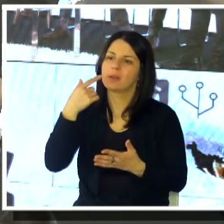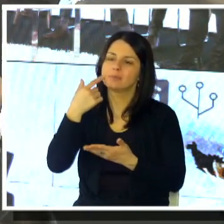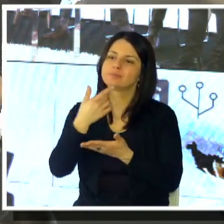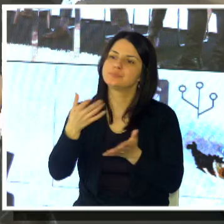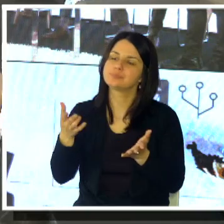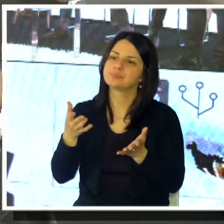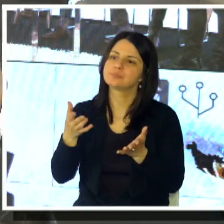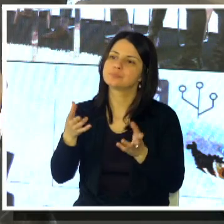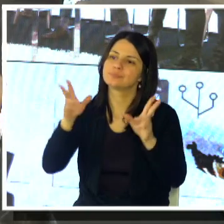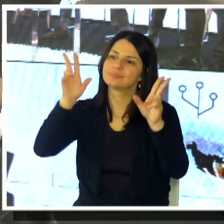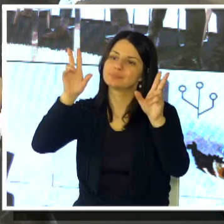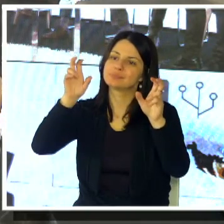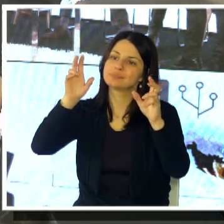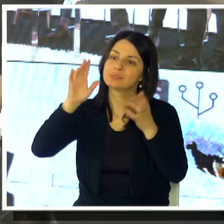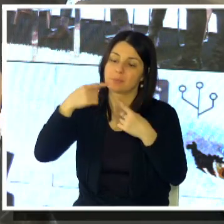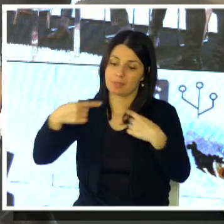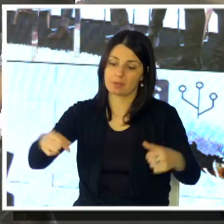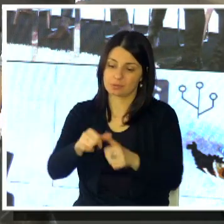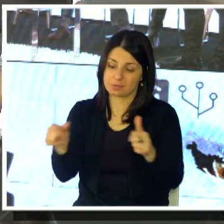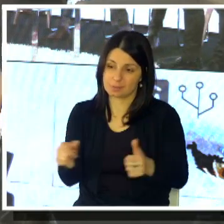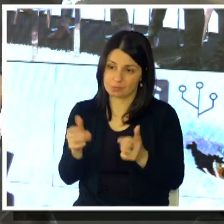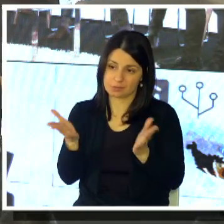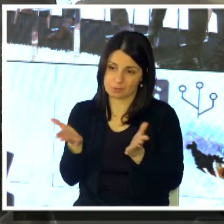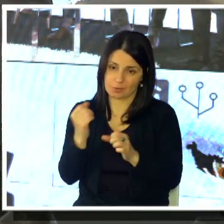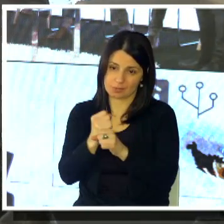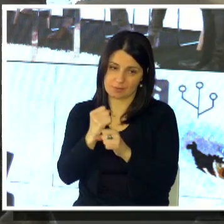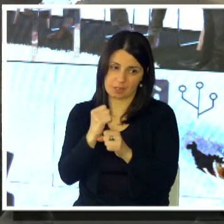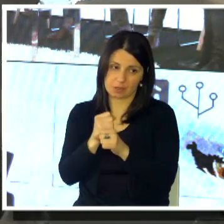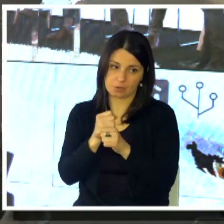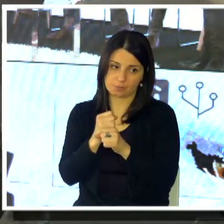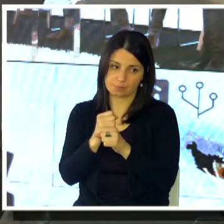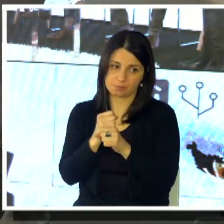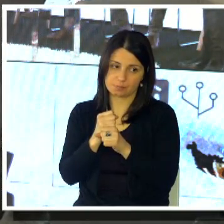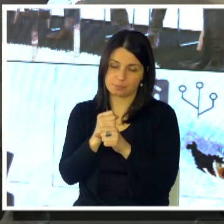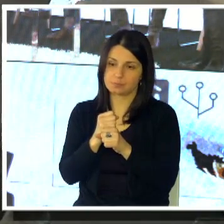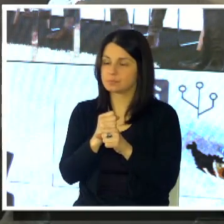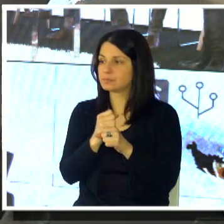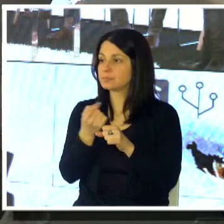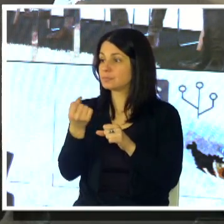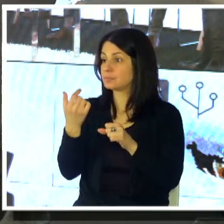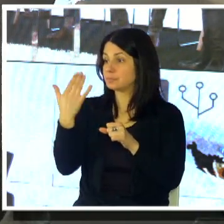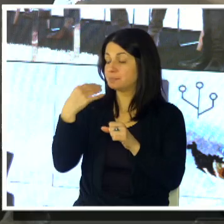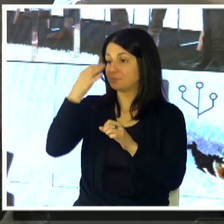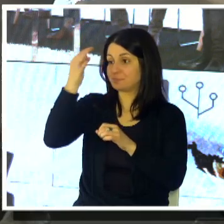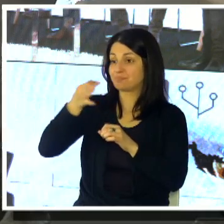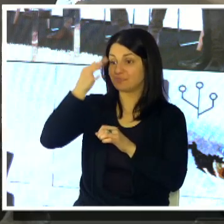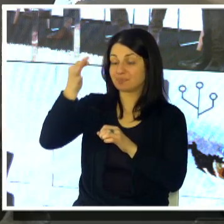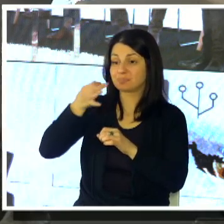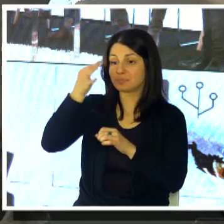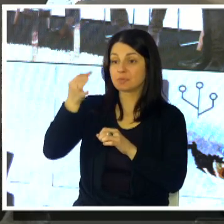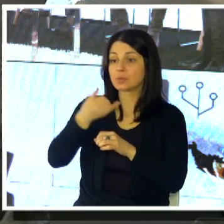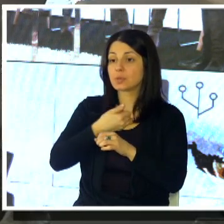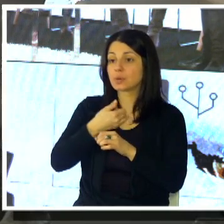punto sobre las cosas que estamos haciendo sobre FiWare. Recién Miguel nos estaba comentando todo cómo